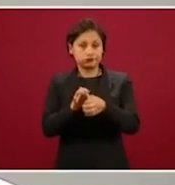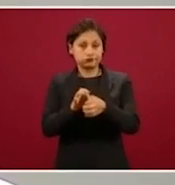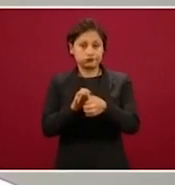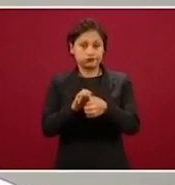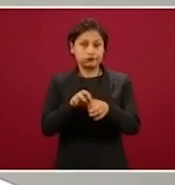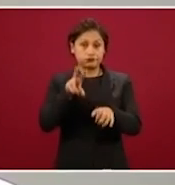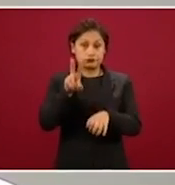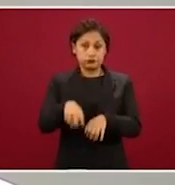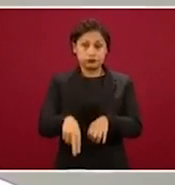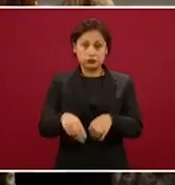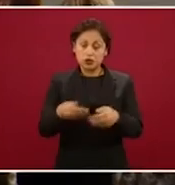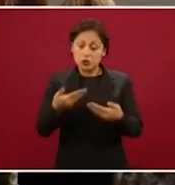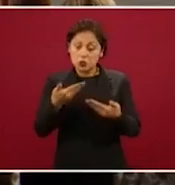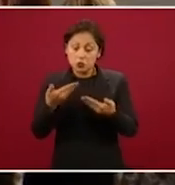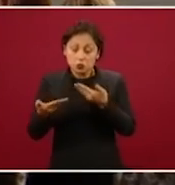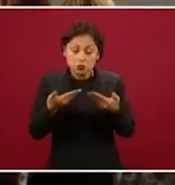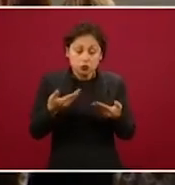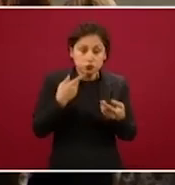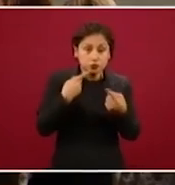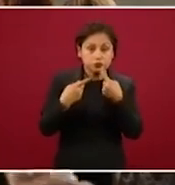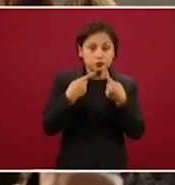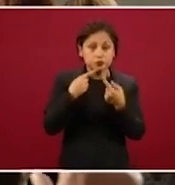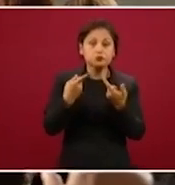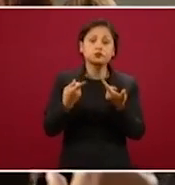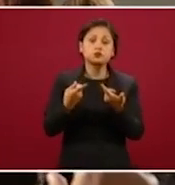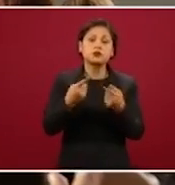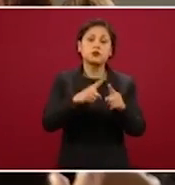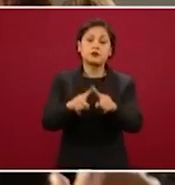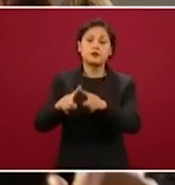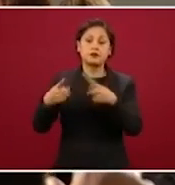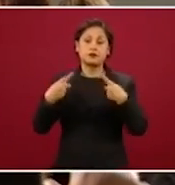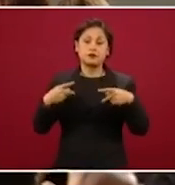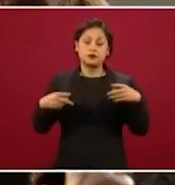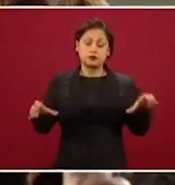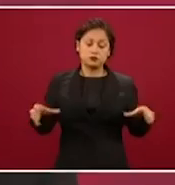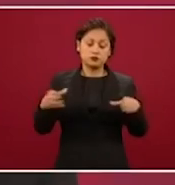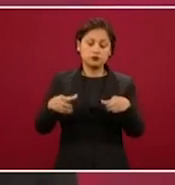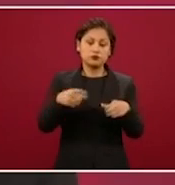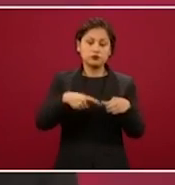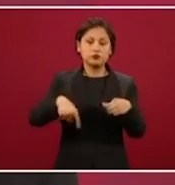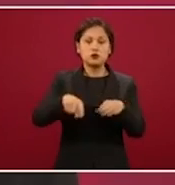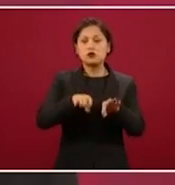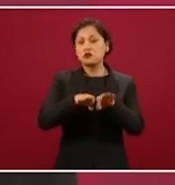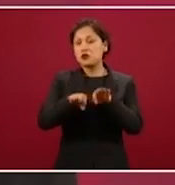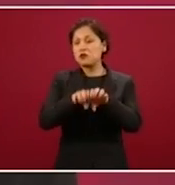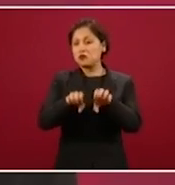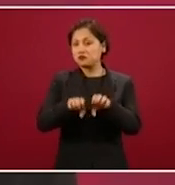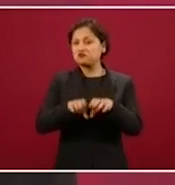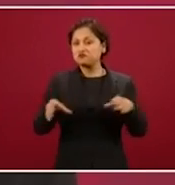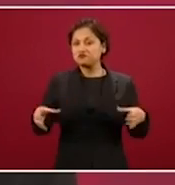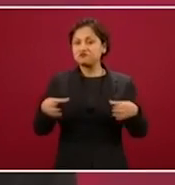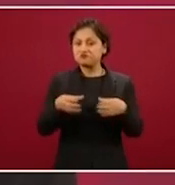que se está llevando a cabo. Entonces yo espero que en este mes